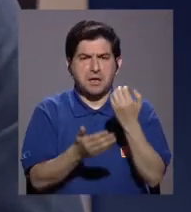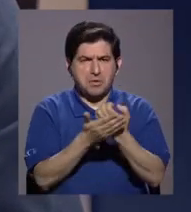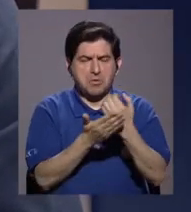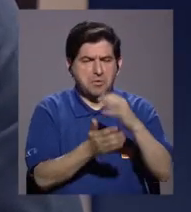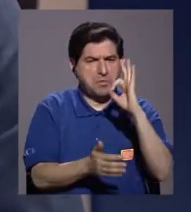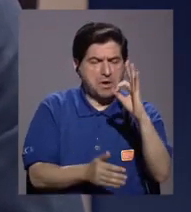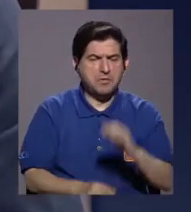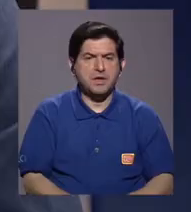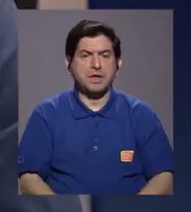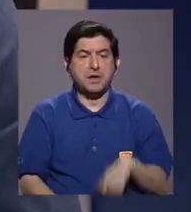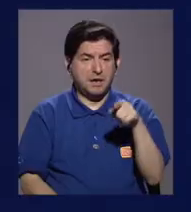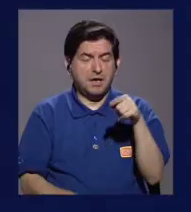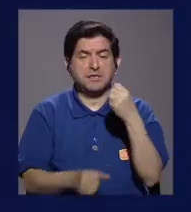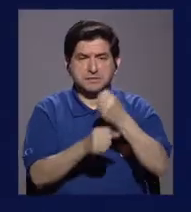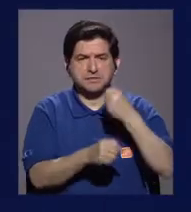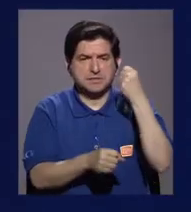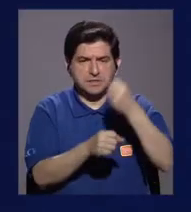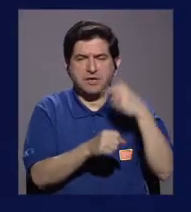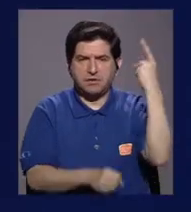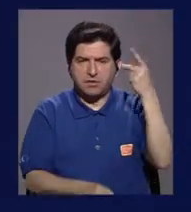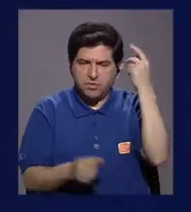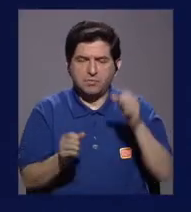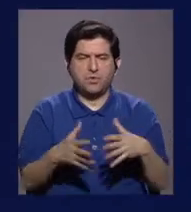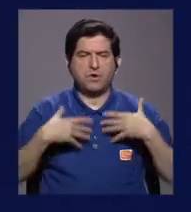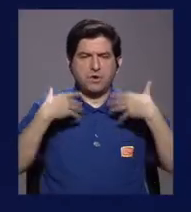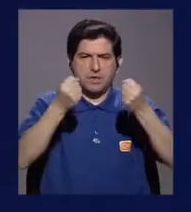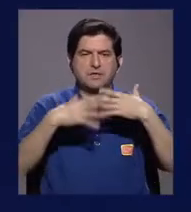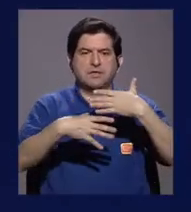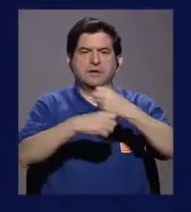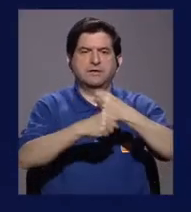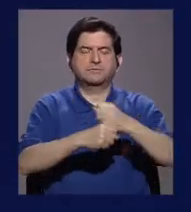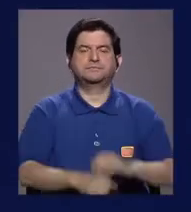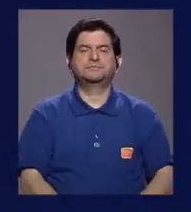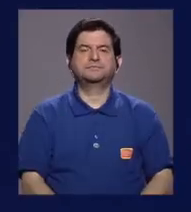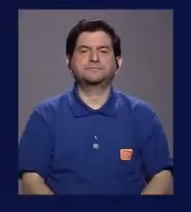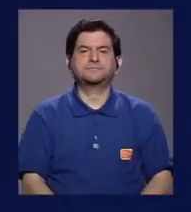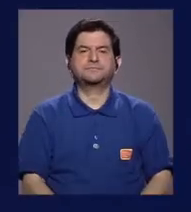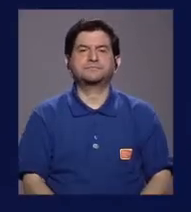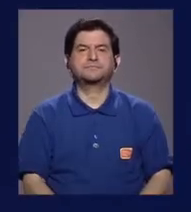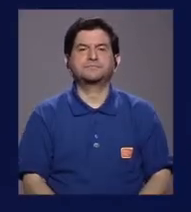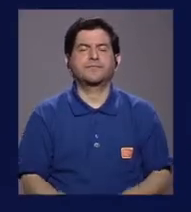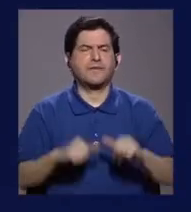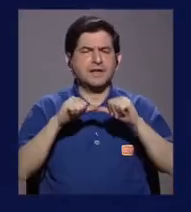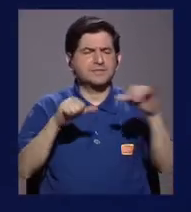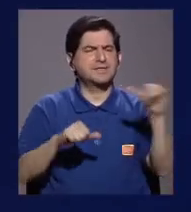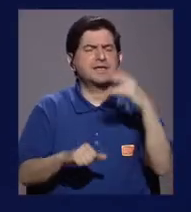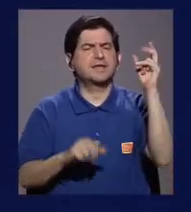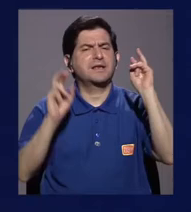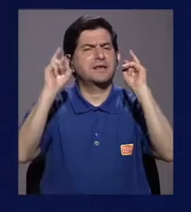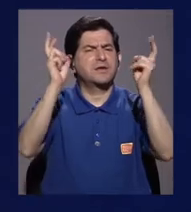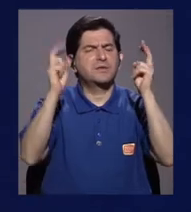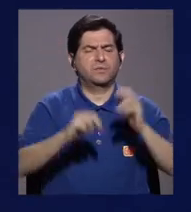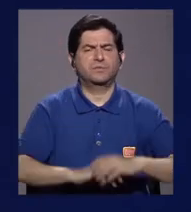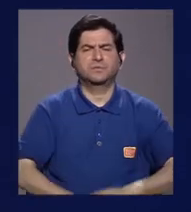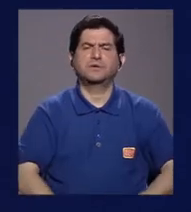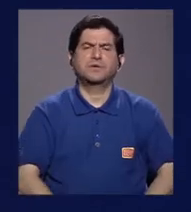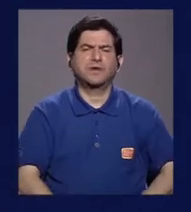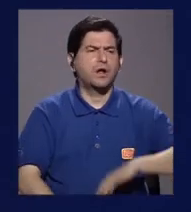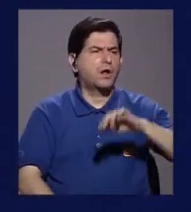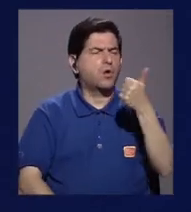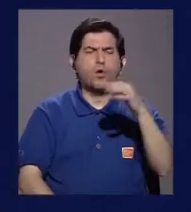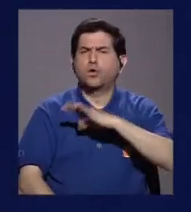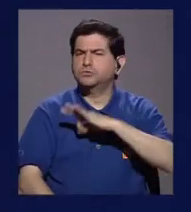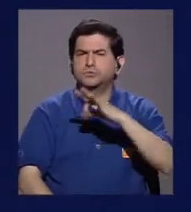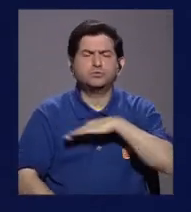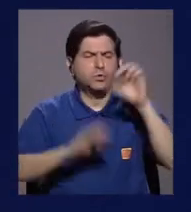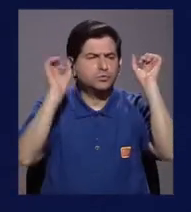proyecto a la universidad de costa rica una parte muy importante atraer más estudiantes a que consideren la